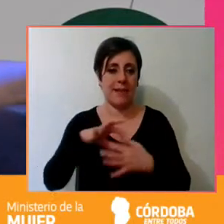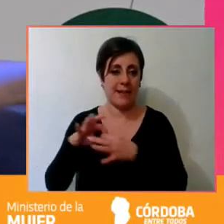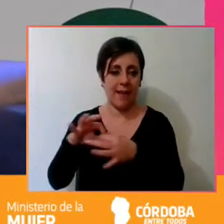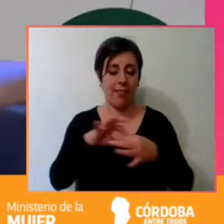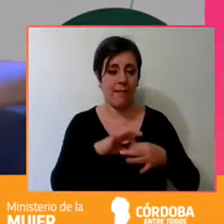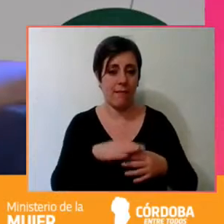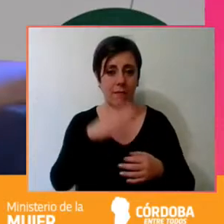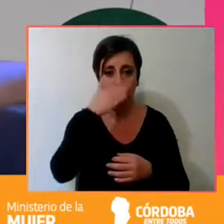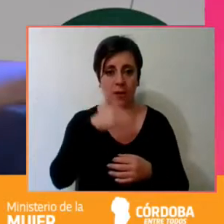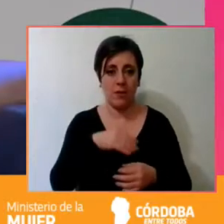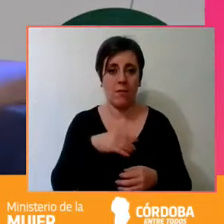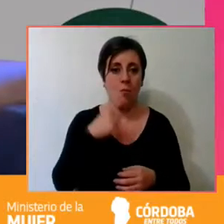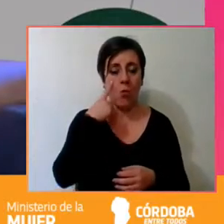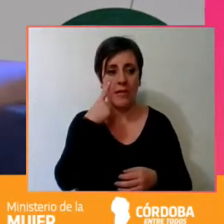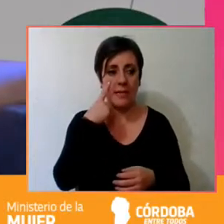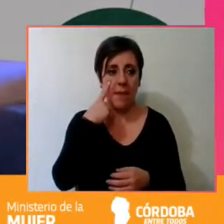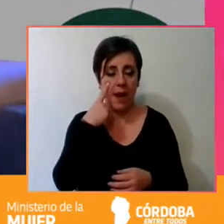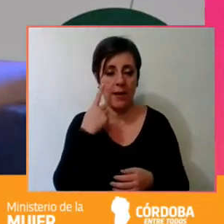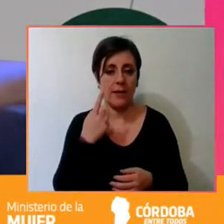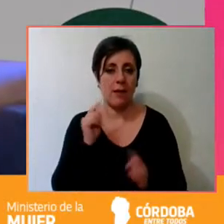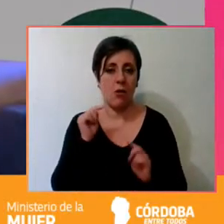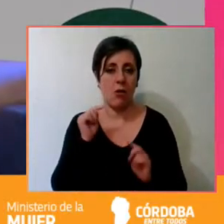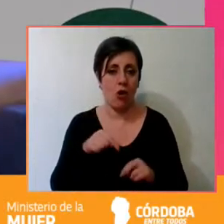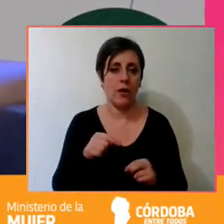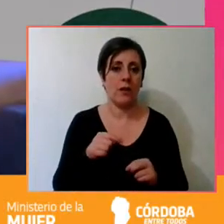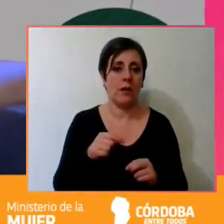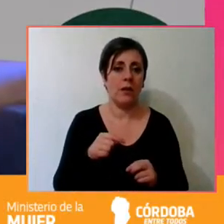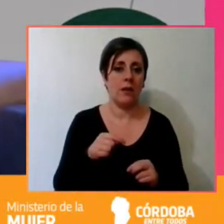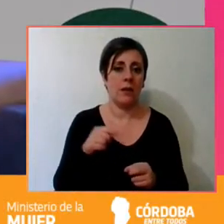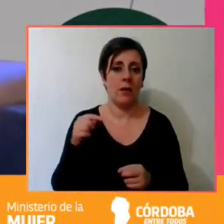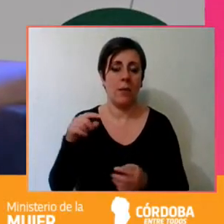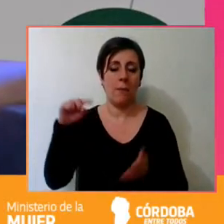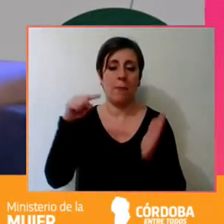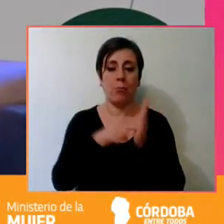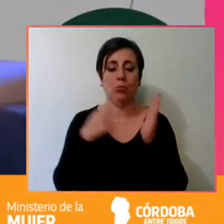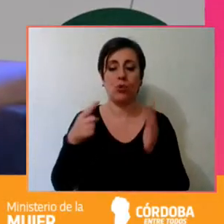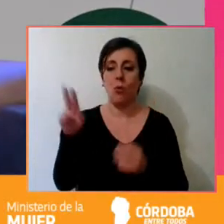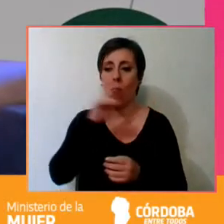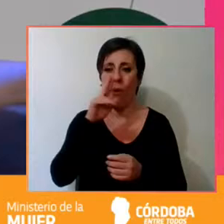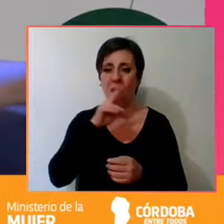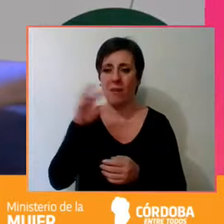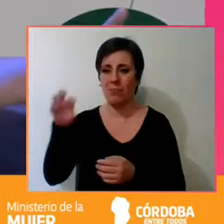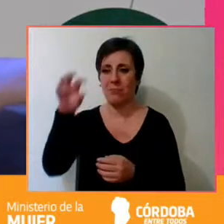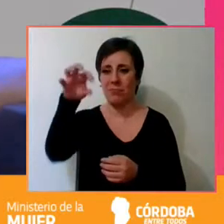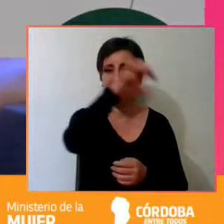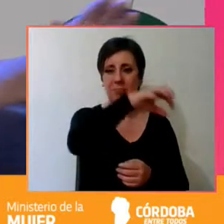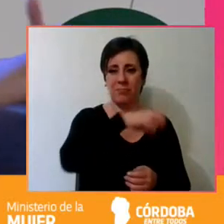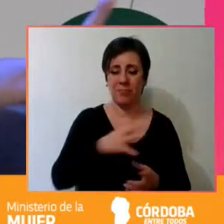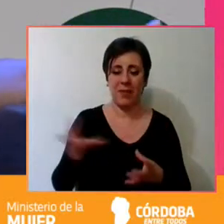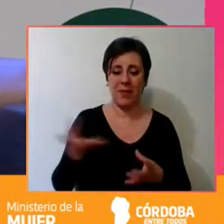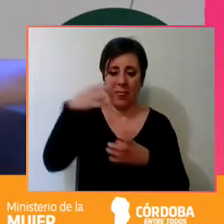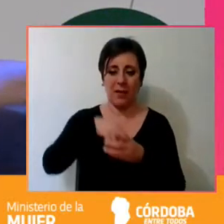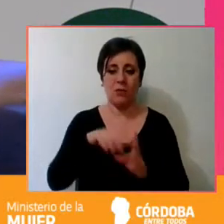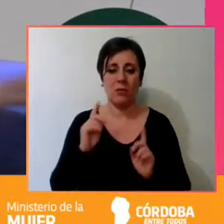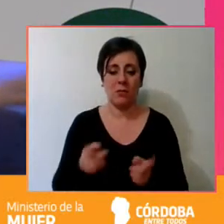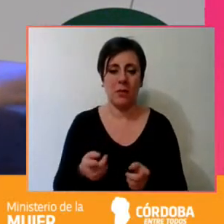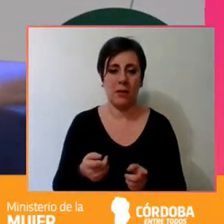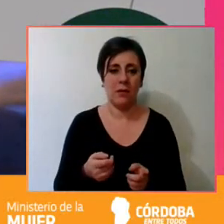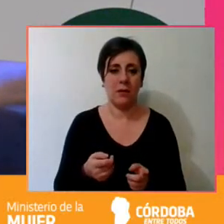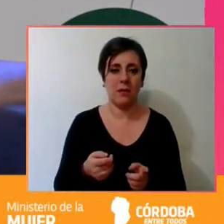red municipalista. Hoy tenemos los puntos mujer que forman parte de esa red municipalista, y sabemos que, bueno, en este